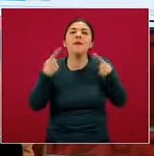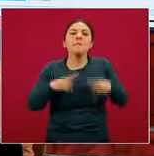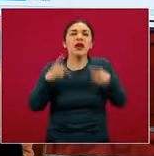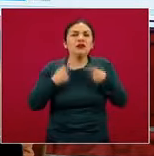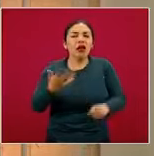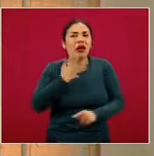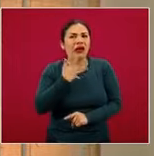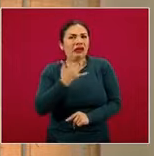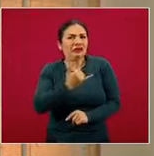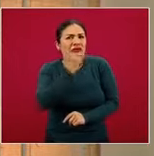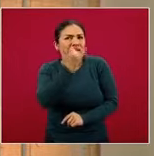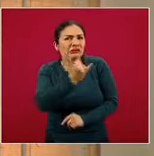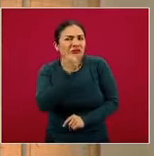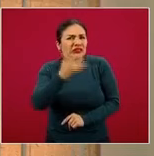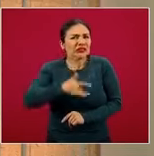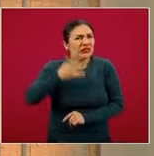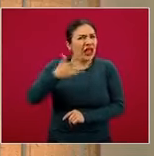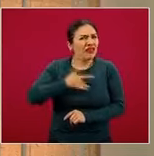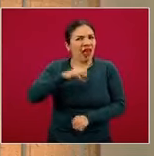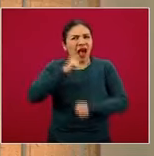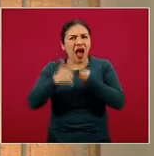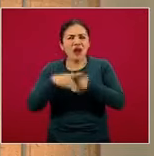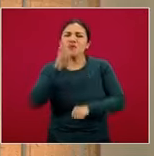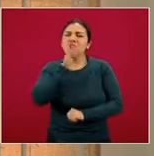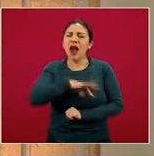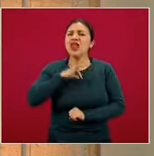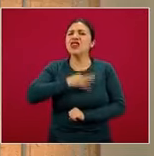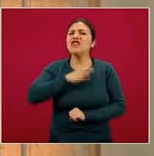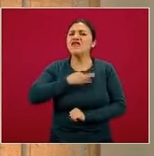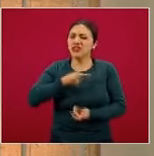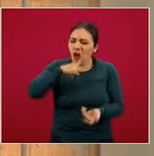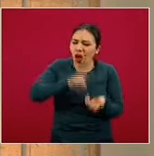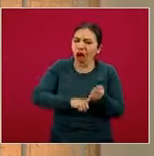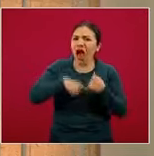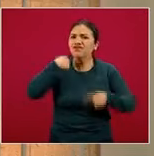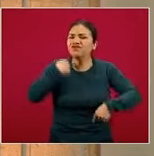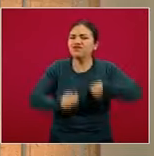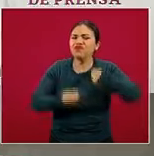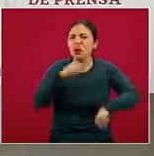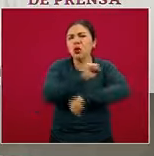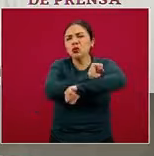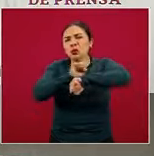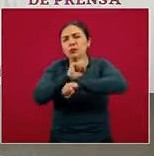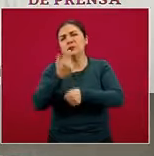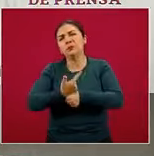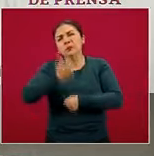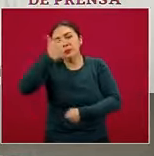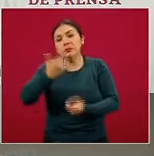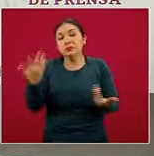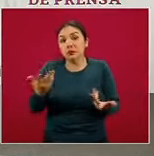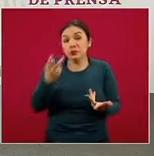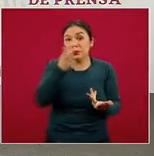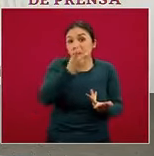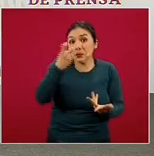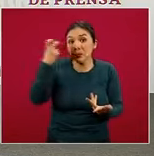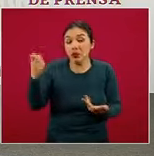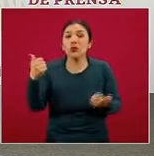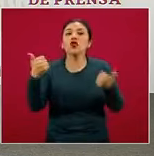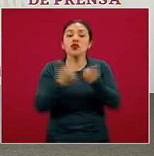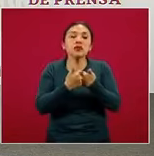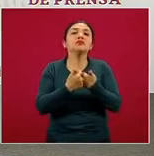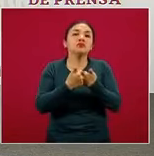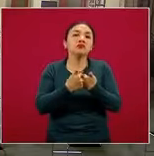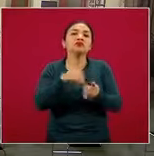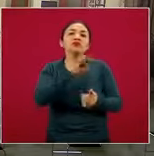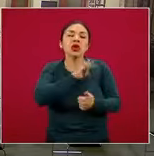que desarrollaron signos y síntomas de una infección respiratoria aguda leve o grave y por lo tanto coinciden